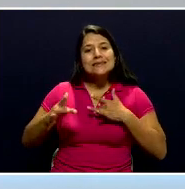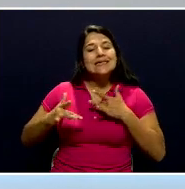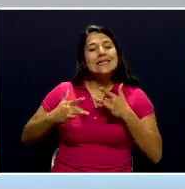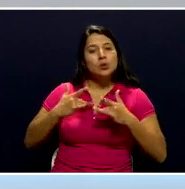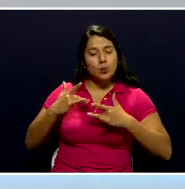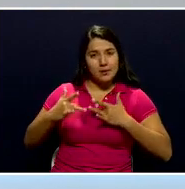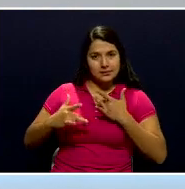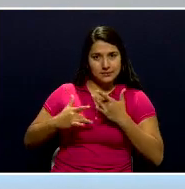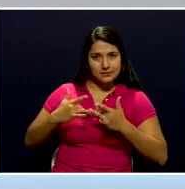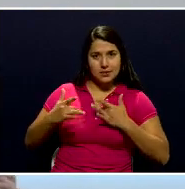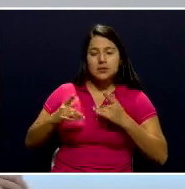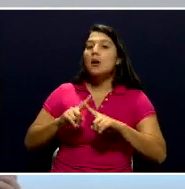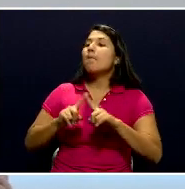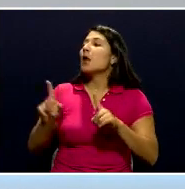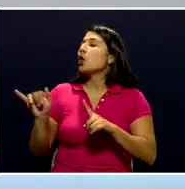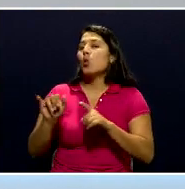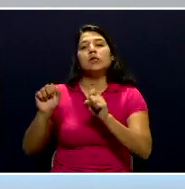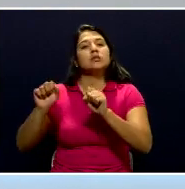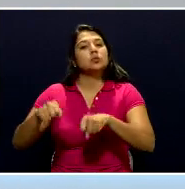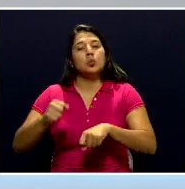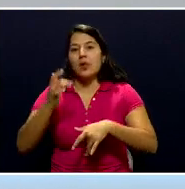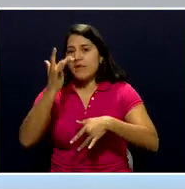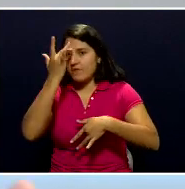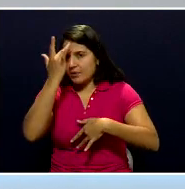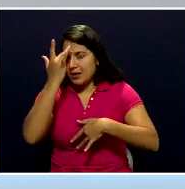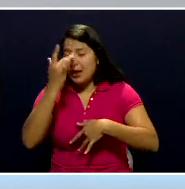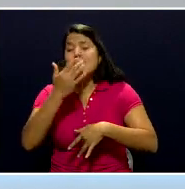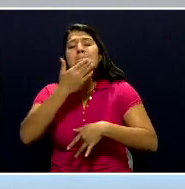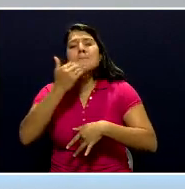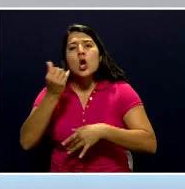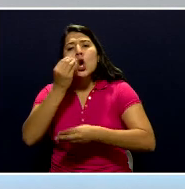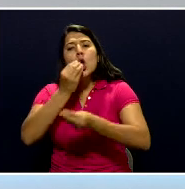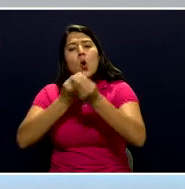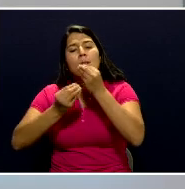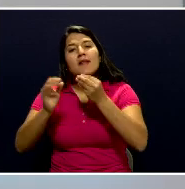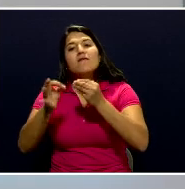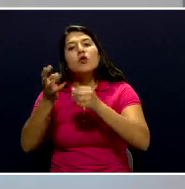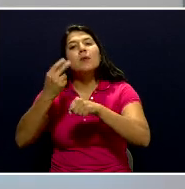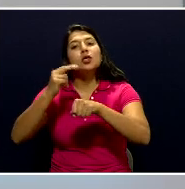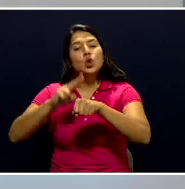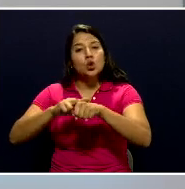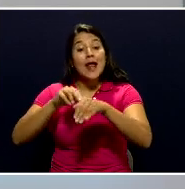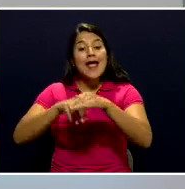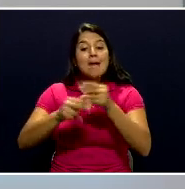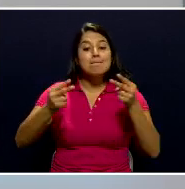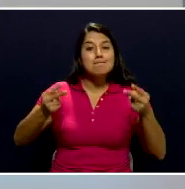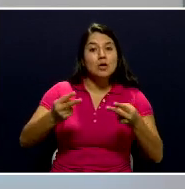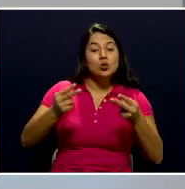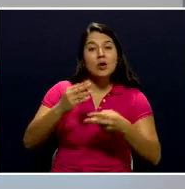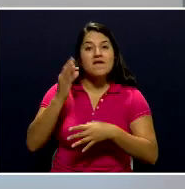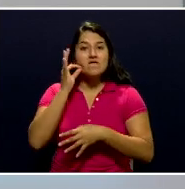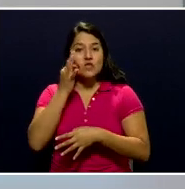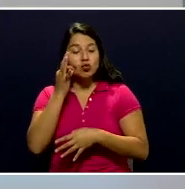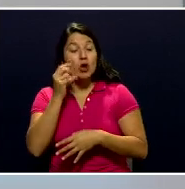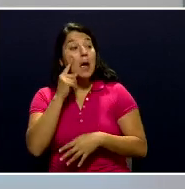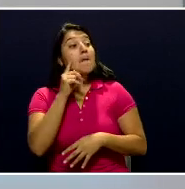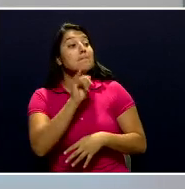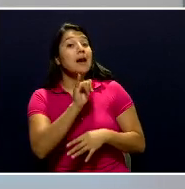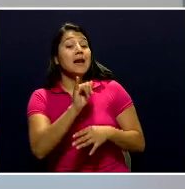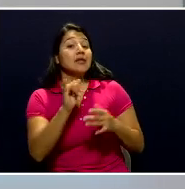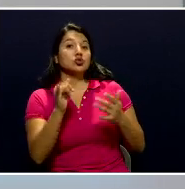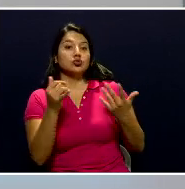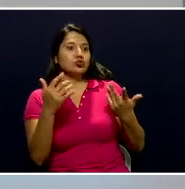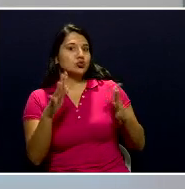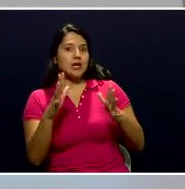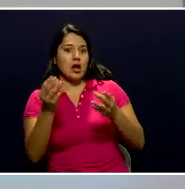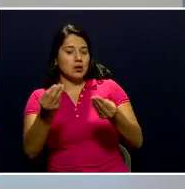es consumirla de manera natural en frutas y verduras. Para eso ya la naturaleza tomó precauciones, nos